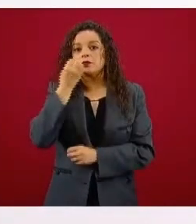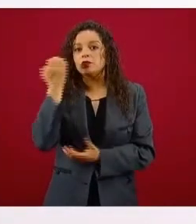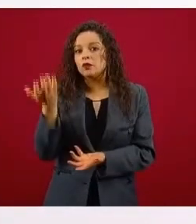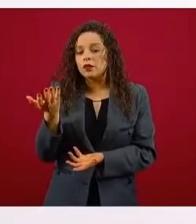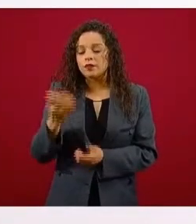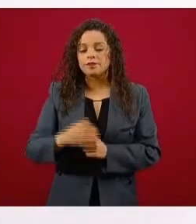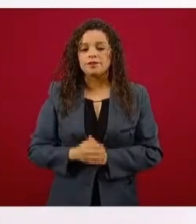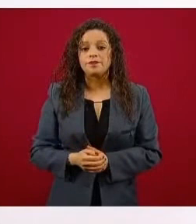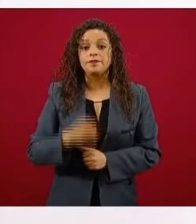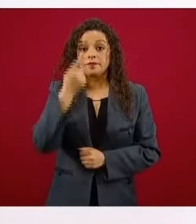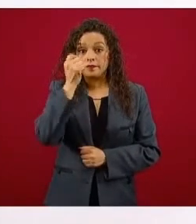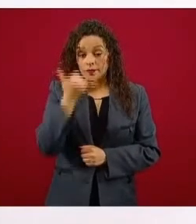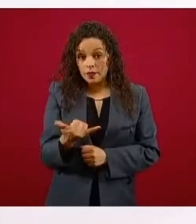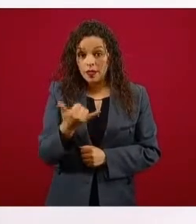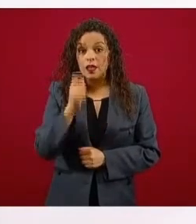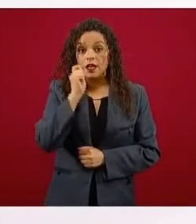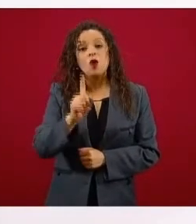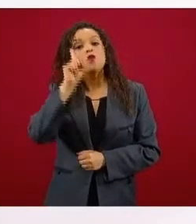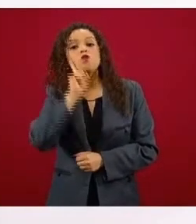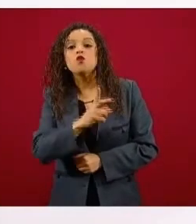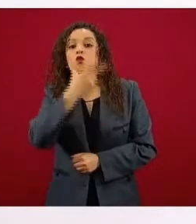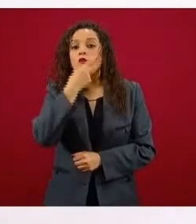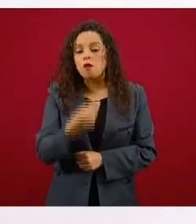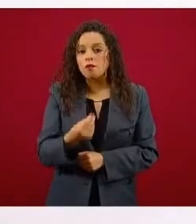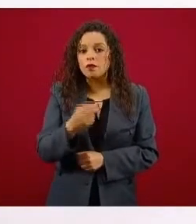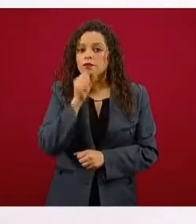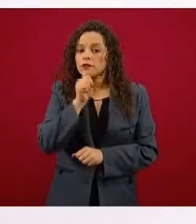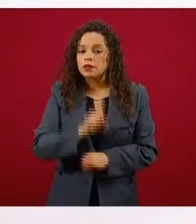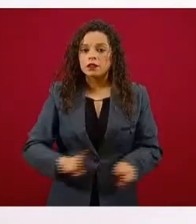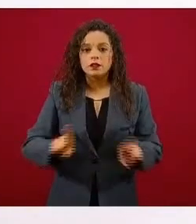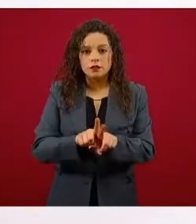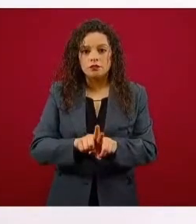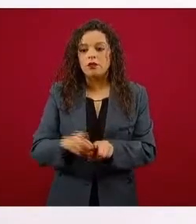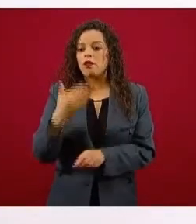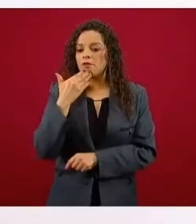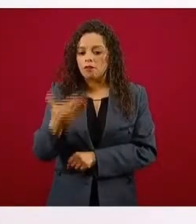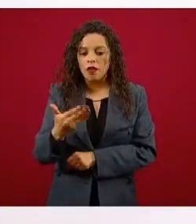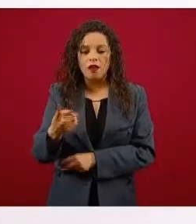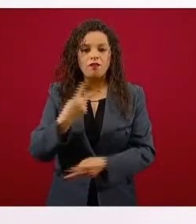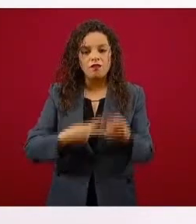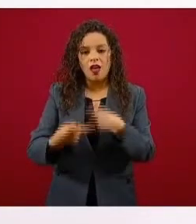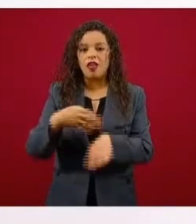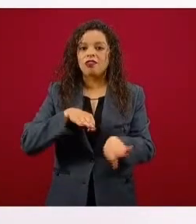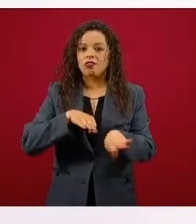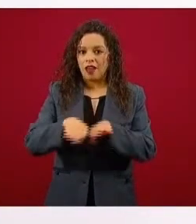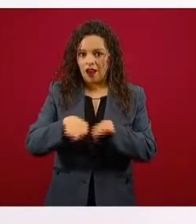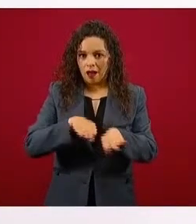empleos para mujeres y hombres del Bajío y del norte del país,